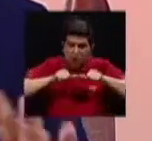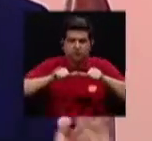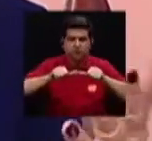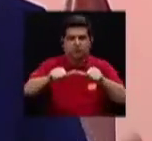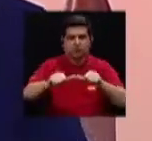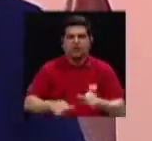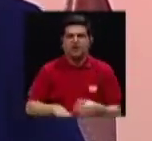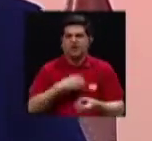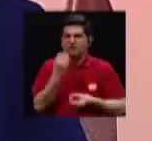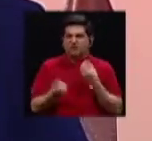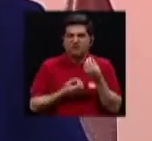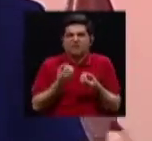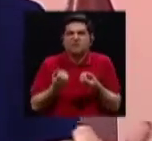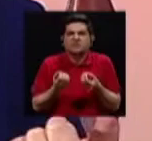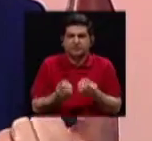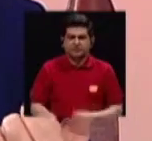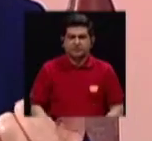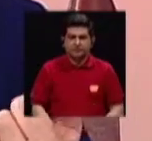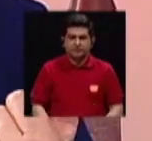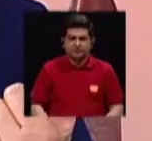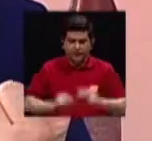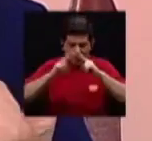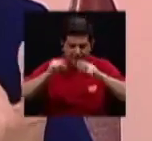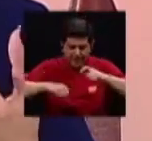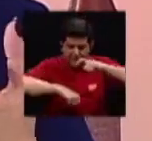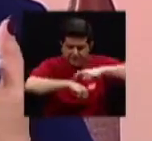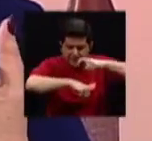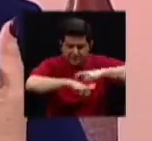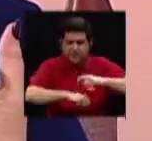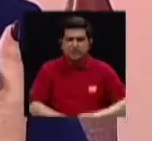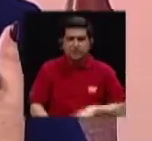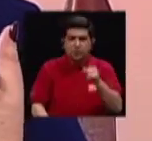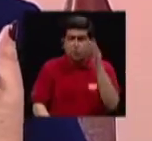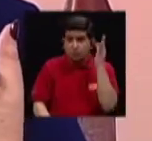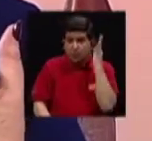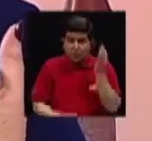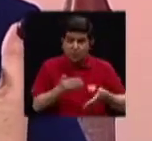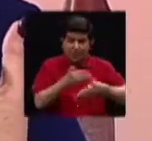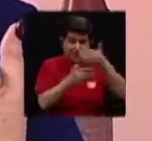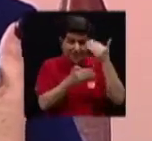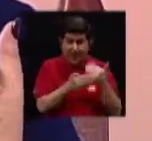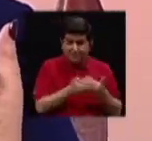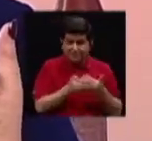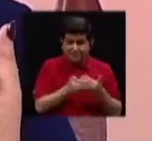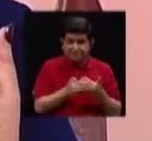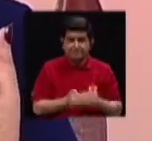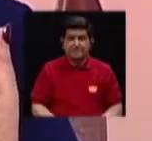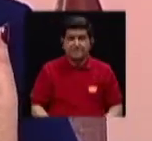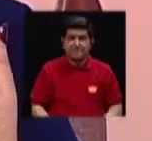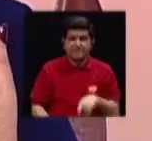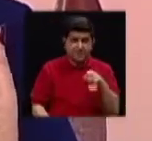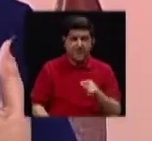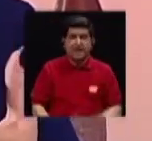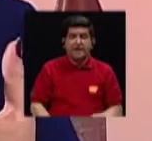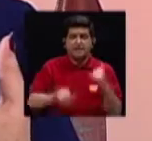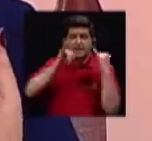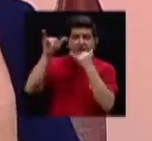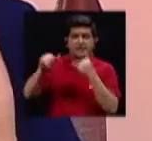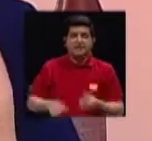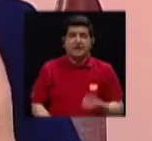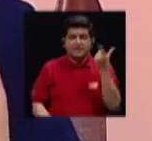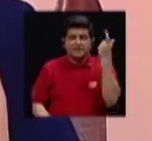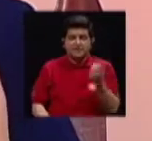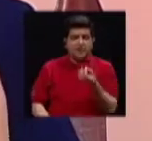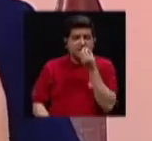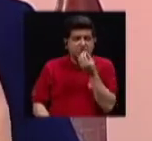hicimos? Bueno, medir tiempos. ¿Cuánto tardaba una mujer antes de presentarse una demanda de pensión alimentaria?